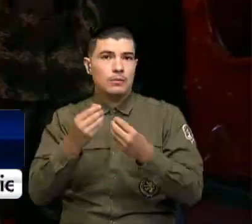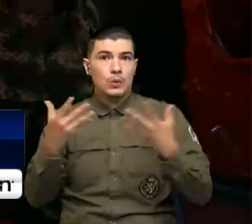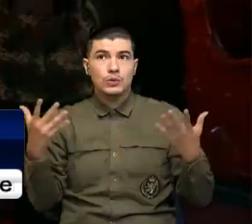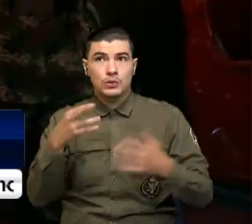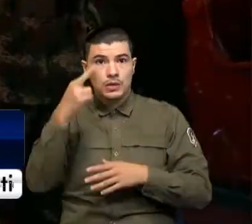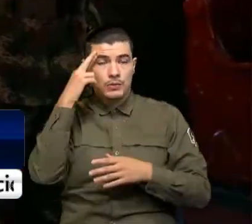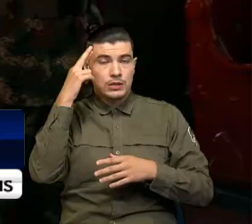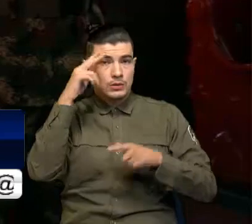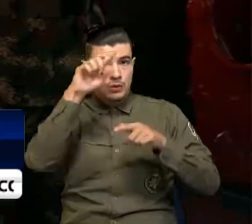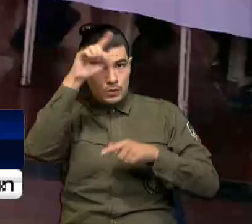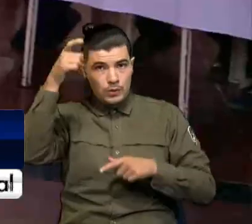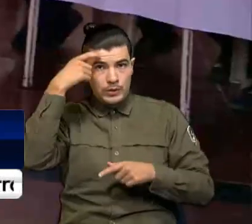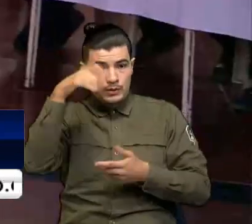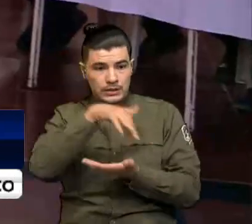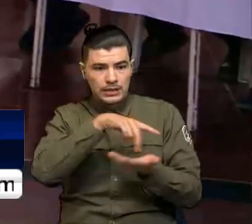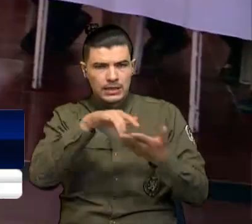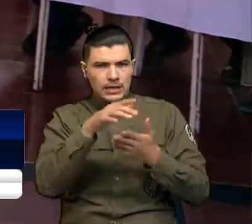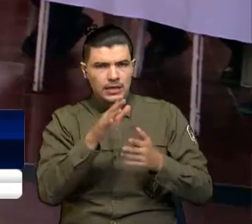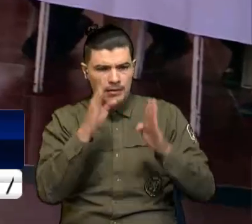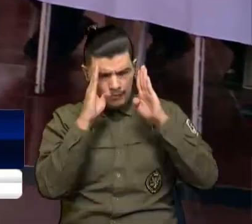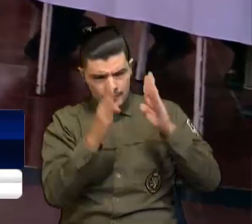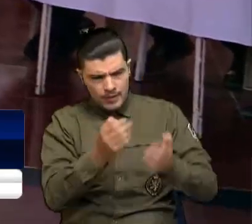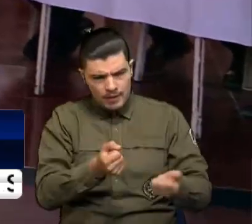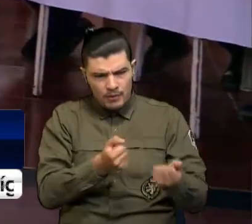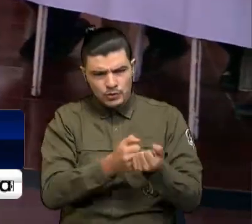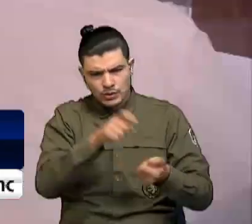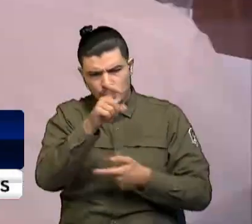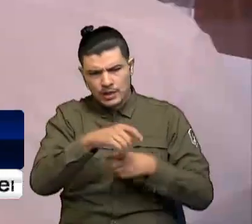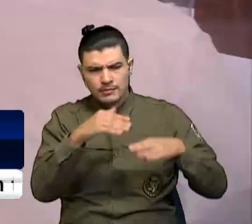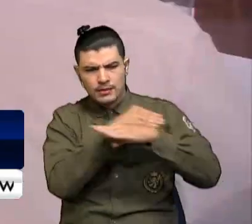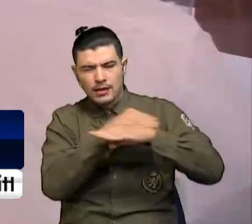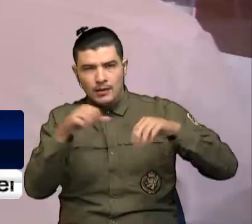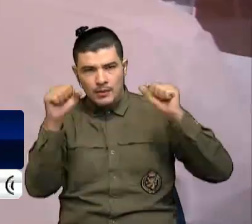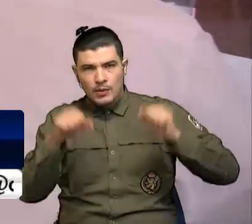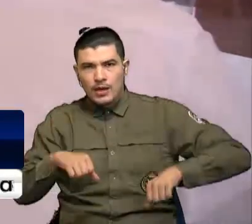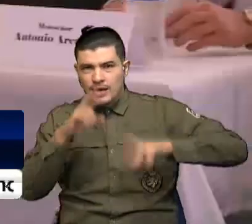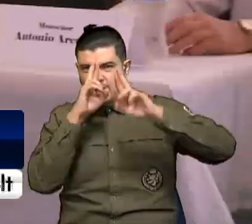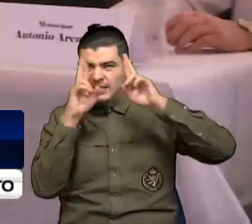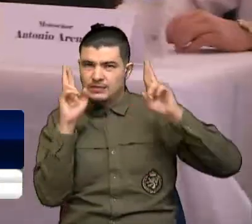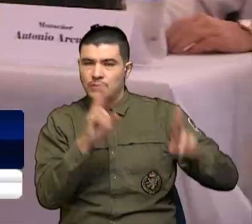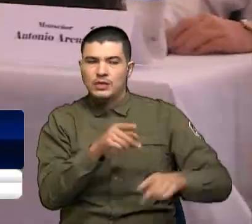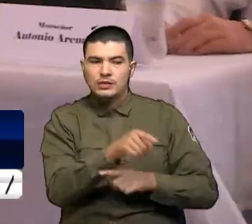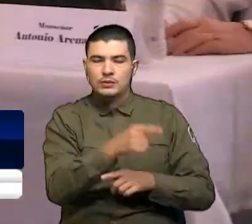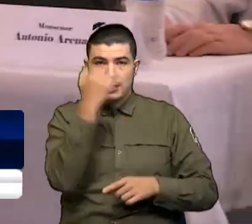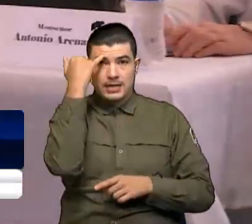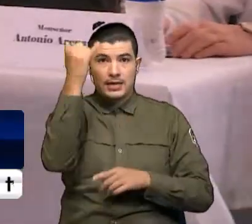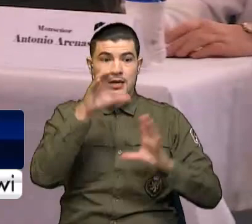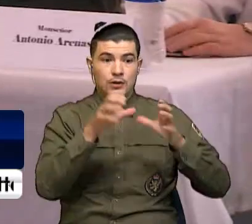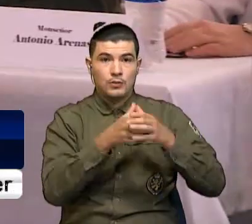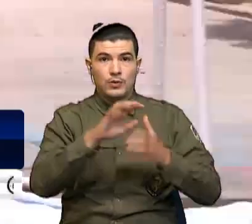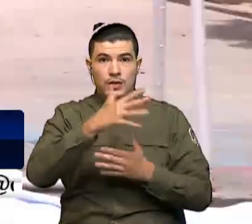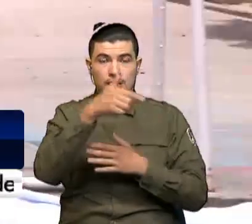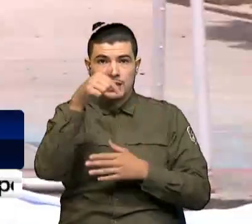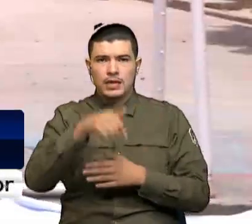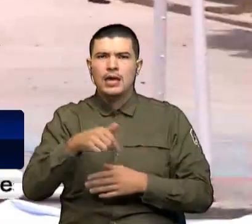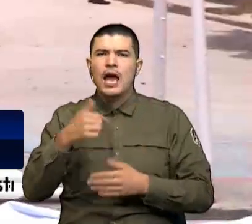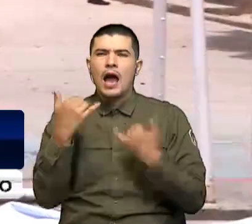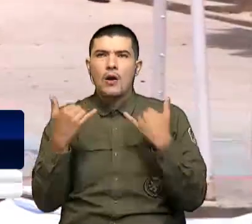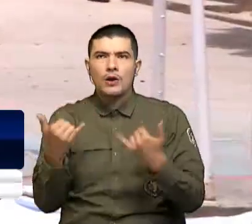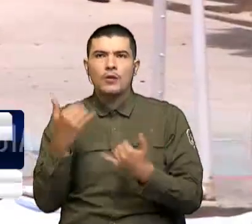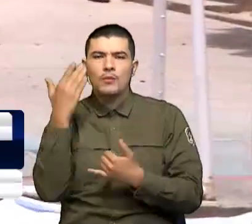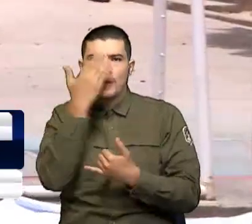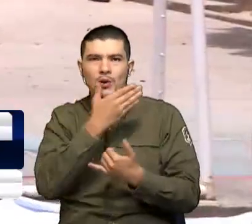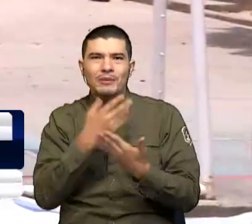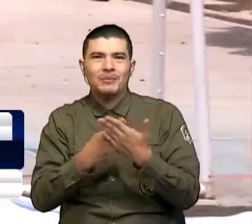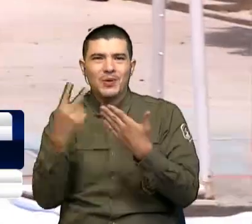en la región se comprometió a realizar las inversiones necesarias para responder a la iniciativa de la quinta brigada es un piloto